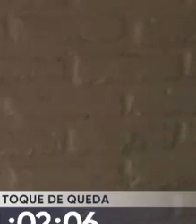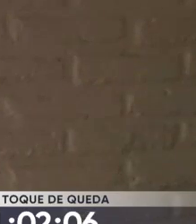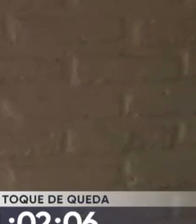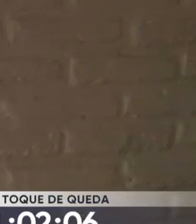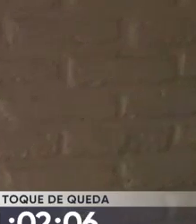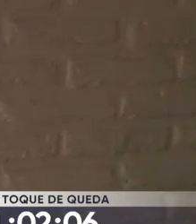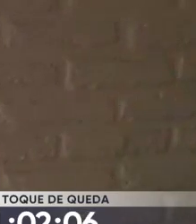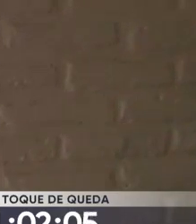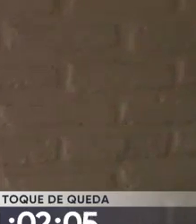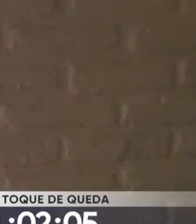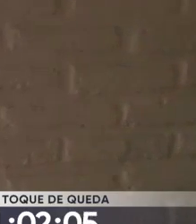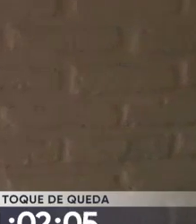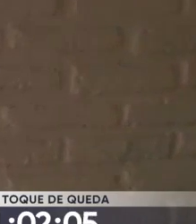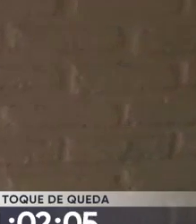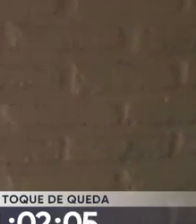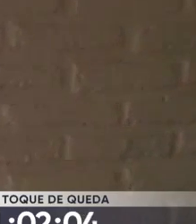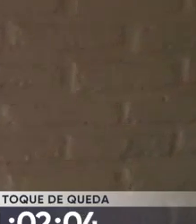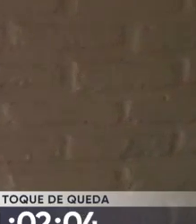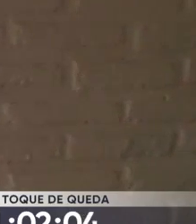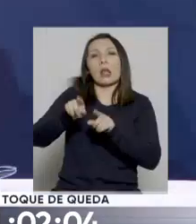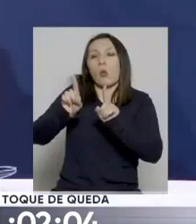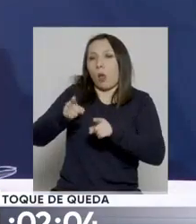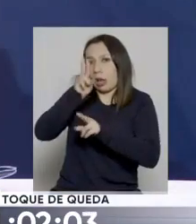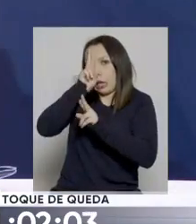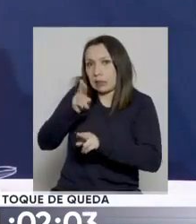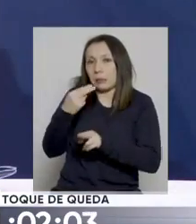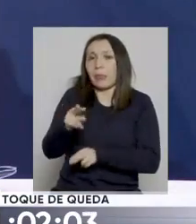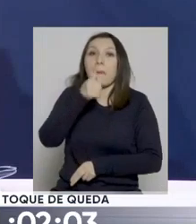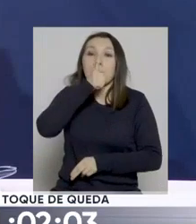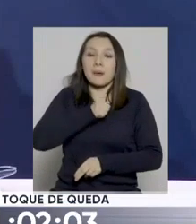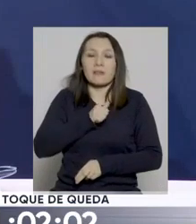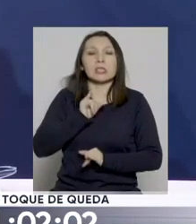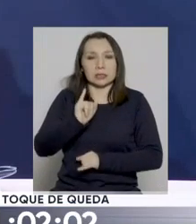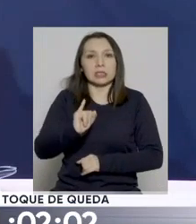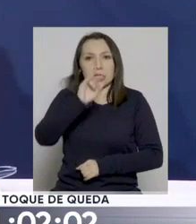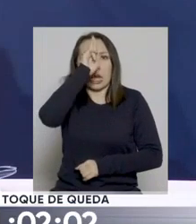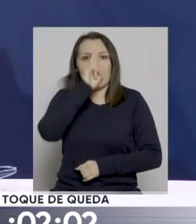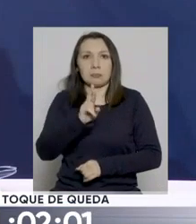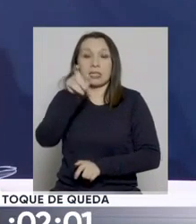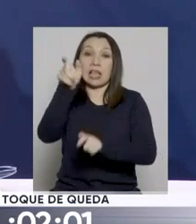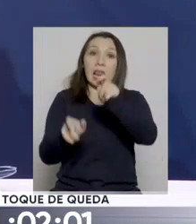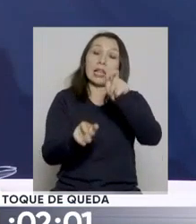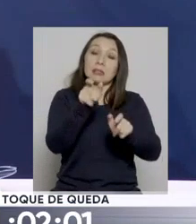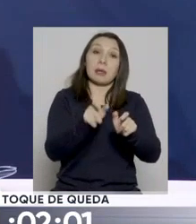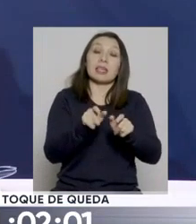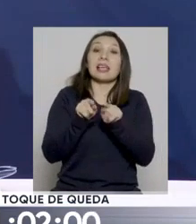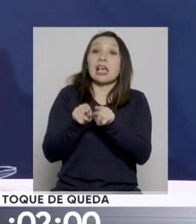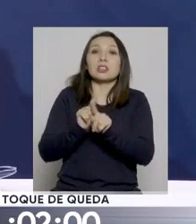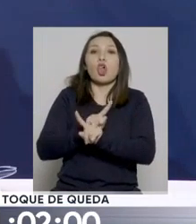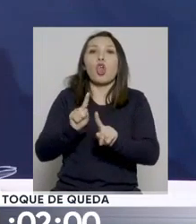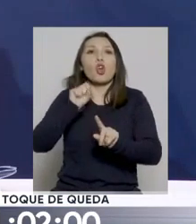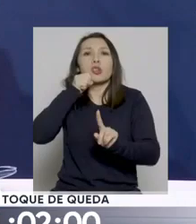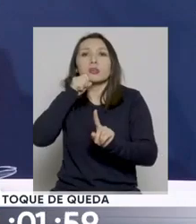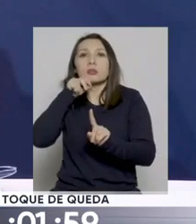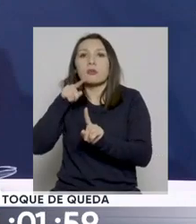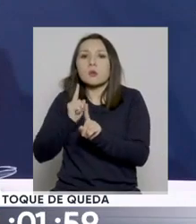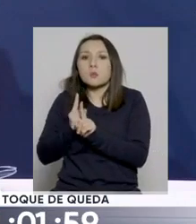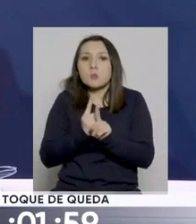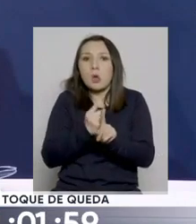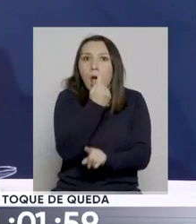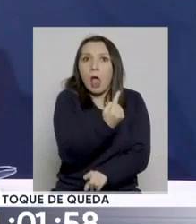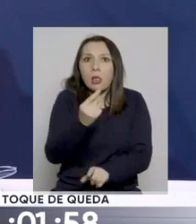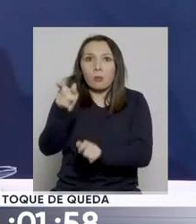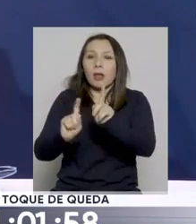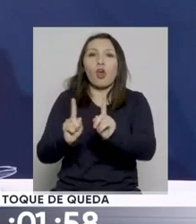ciudadanos individuales, yo creo que no hay ningún tipo de problema. Vamos a respetar la privacidad de las personas. Este no es un seguimiento persona a